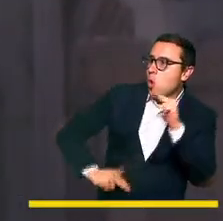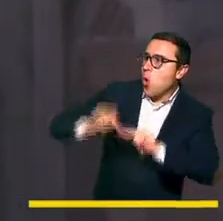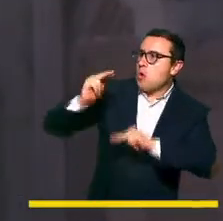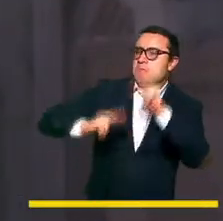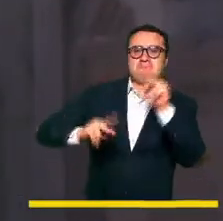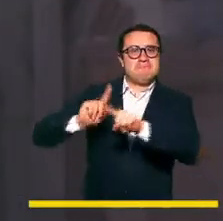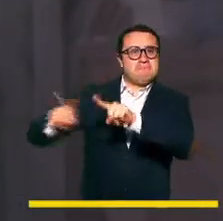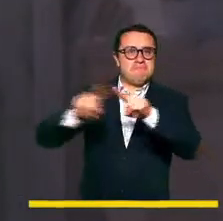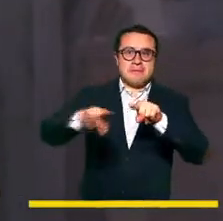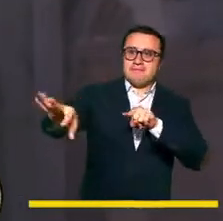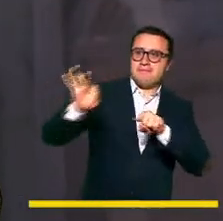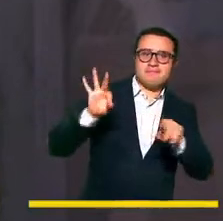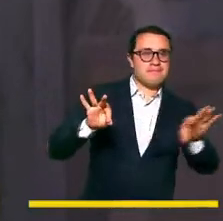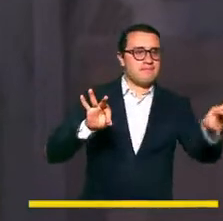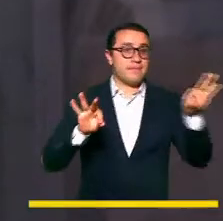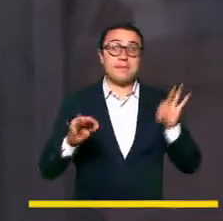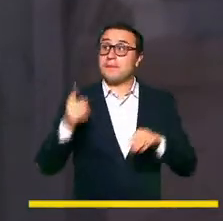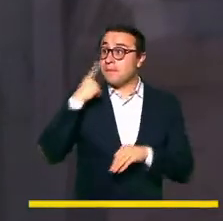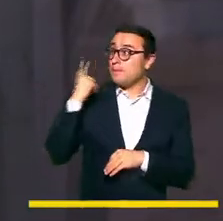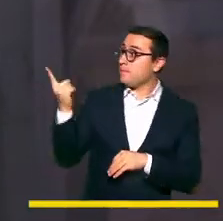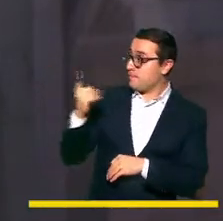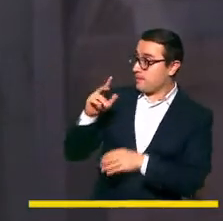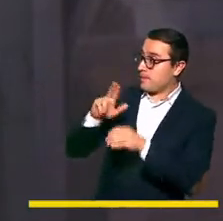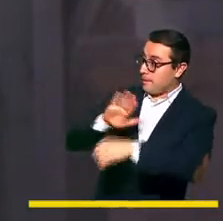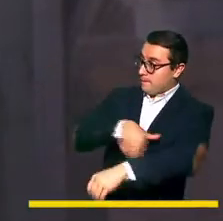ejemplo que nos han dado, ministro del Transporte.